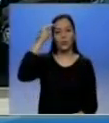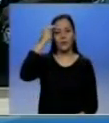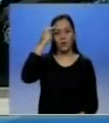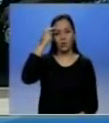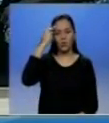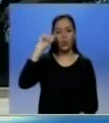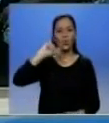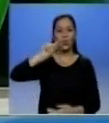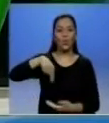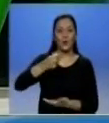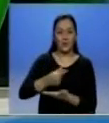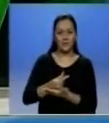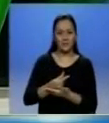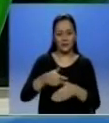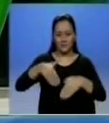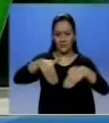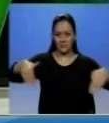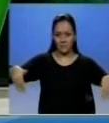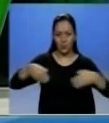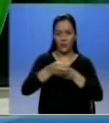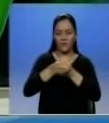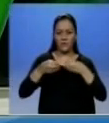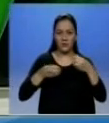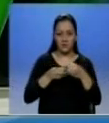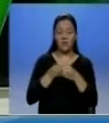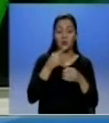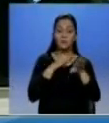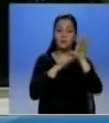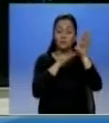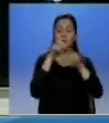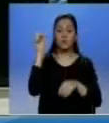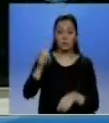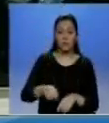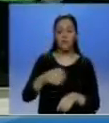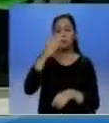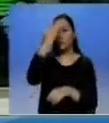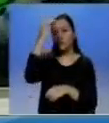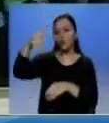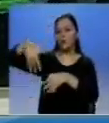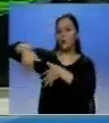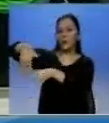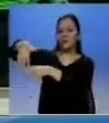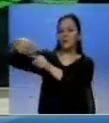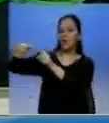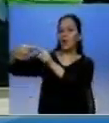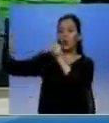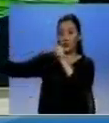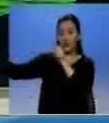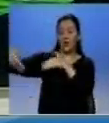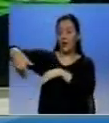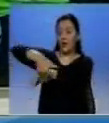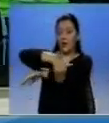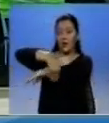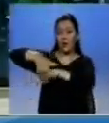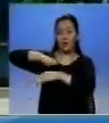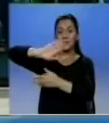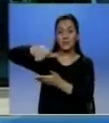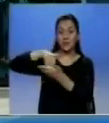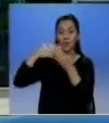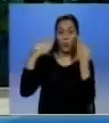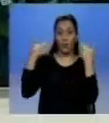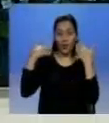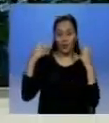nacional y de las enmiendas constitucionales. Esto en torno a la marcha que la oposición desarrolló en una de las calles del centro de